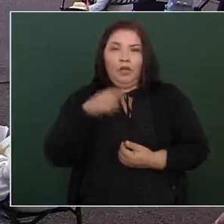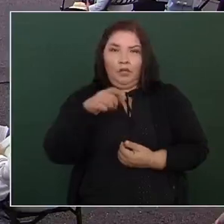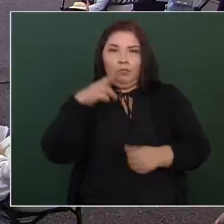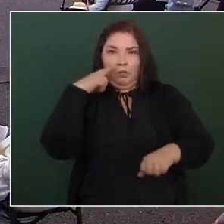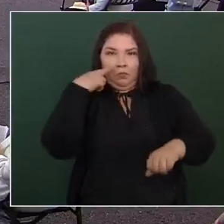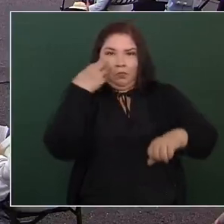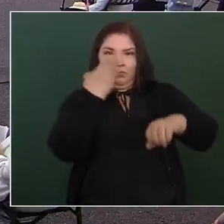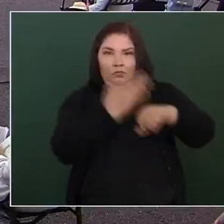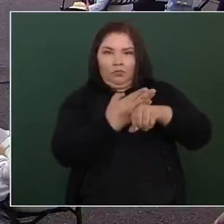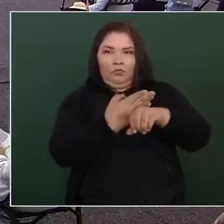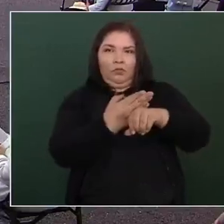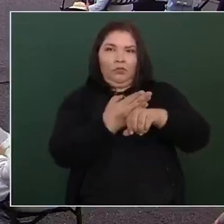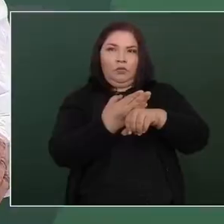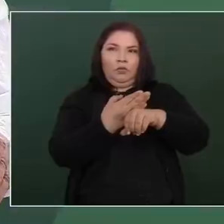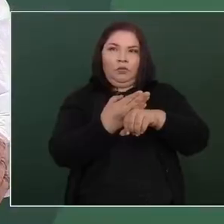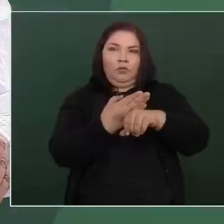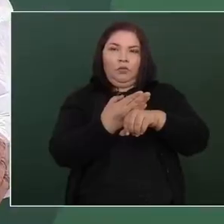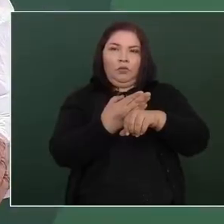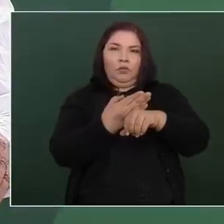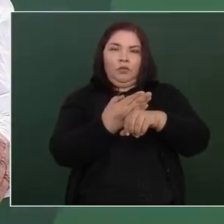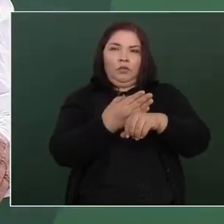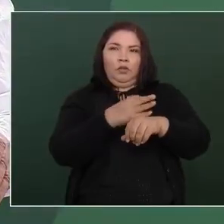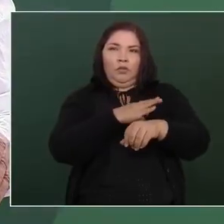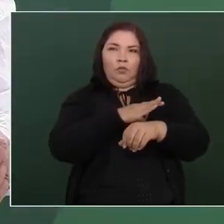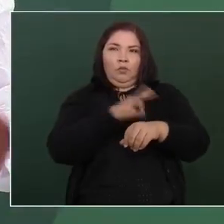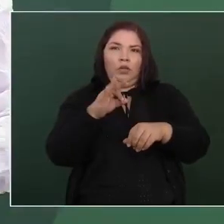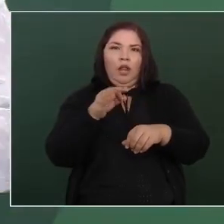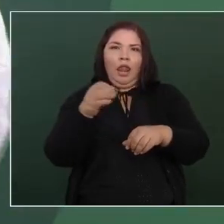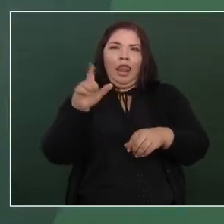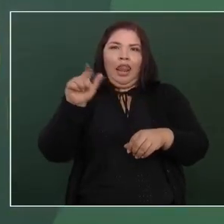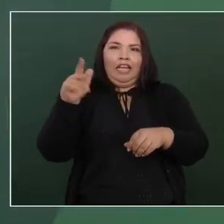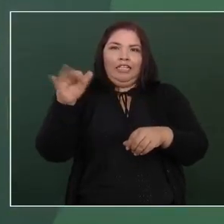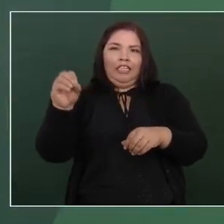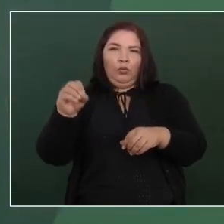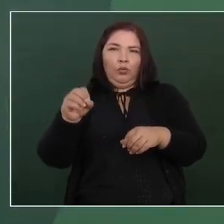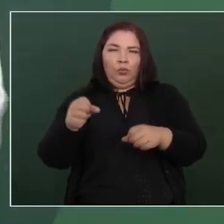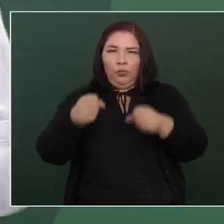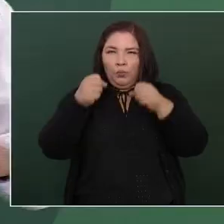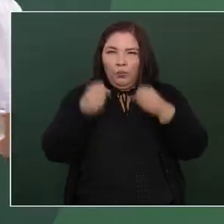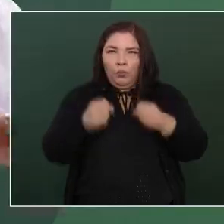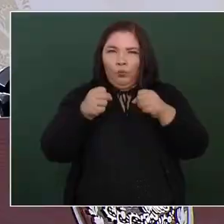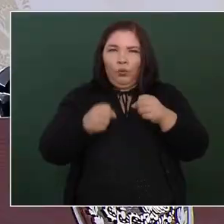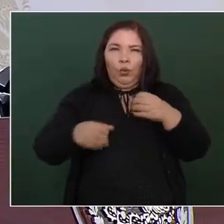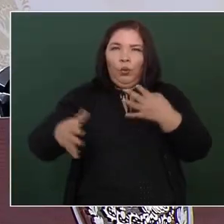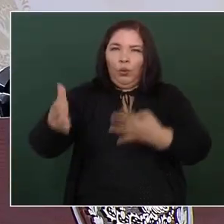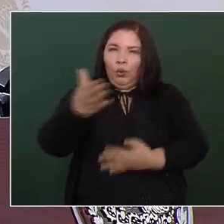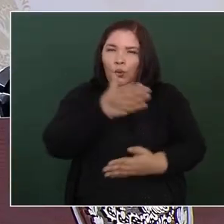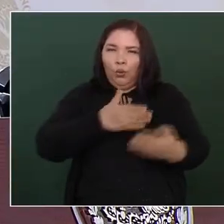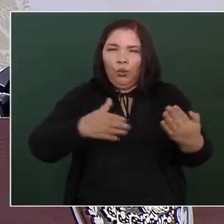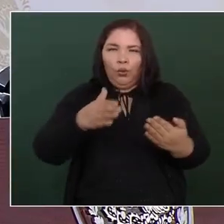al Poder Legislativo. Y lo de la seguridad, toda la seguridad,